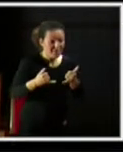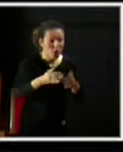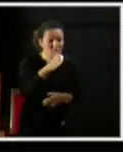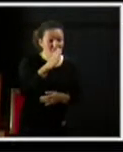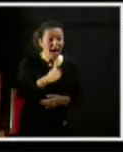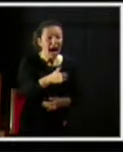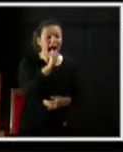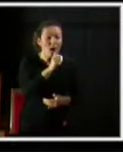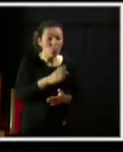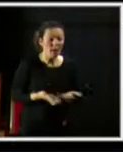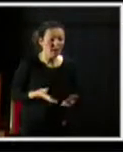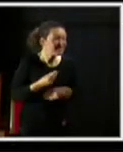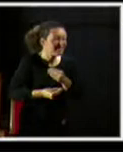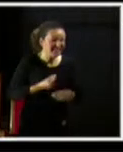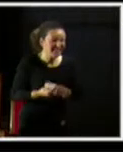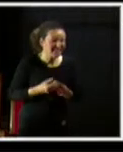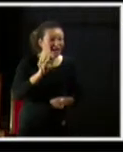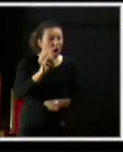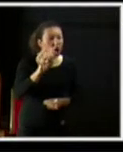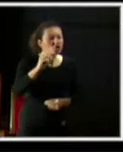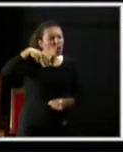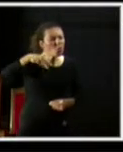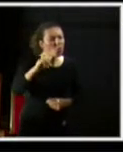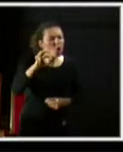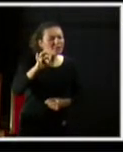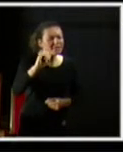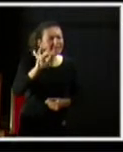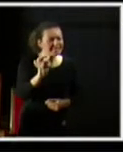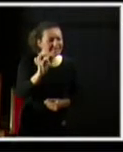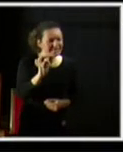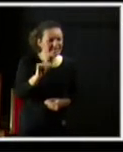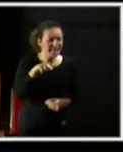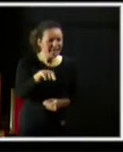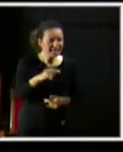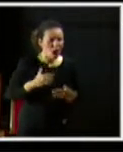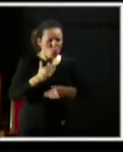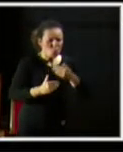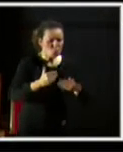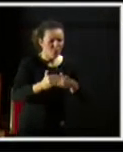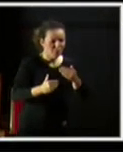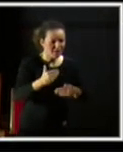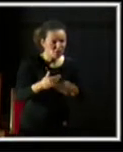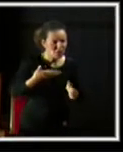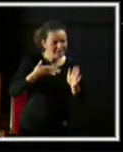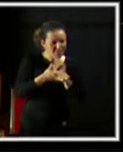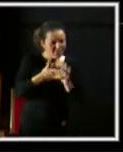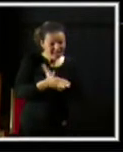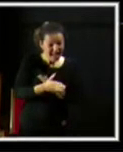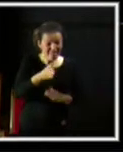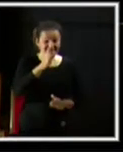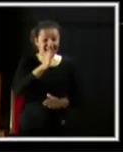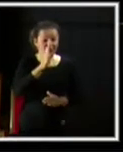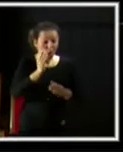concepto que es la ósmosis lavamos así que es un proceso físico-químico mediante el cual se explica que el agua pase desde una